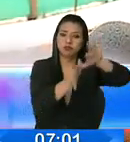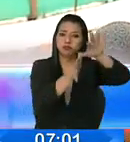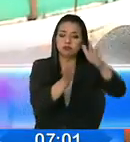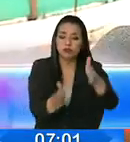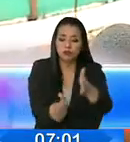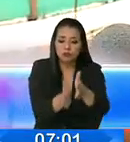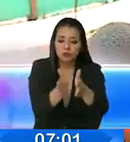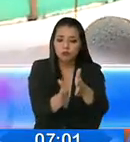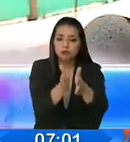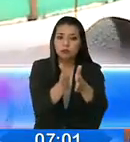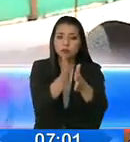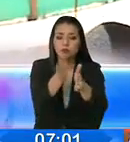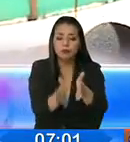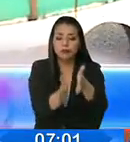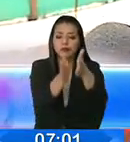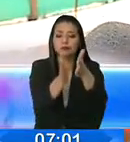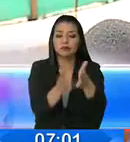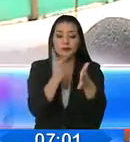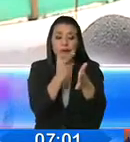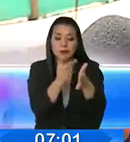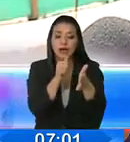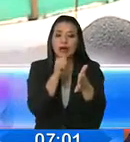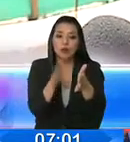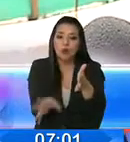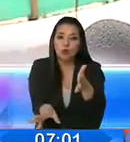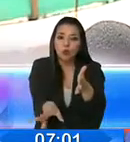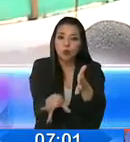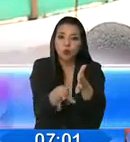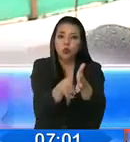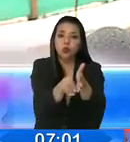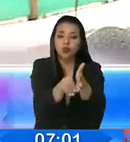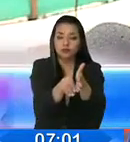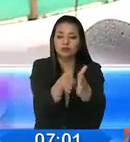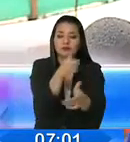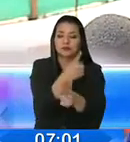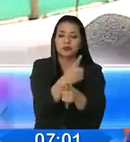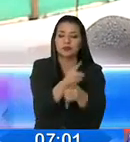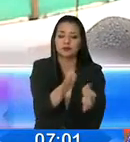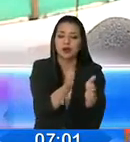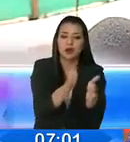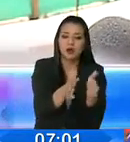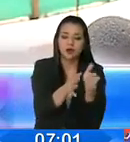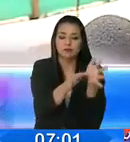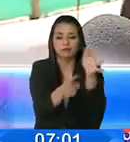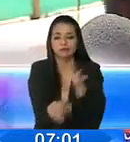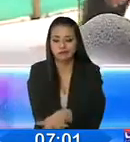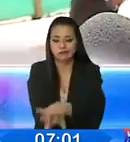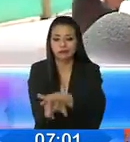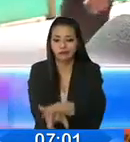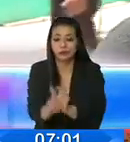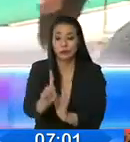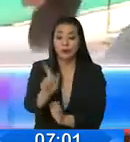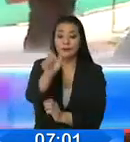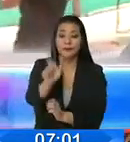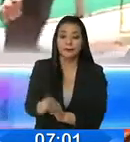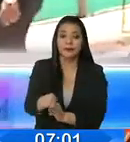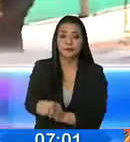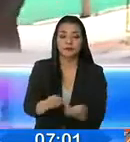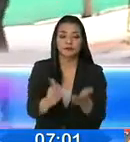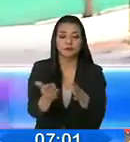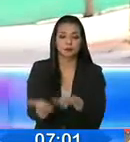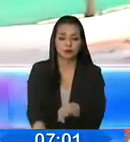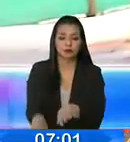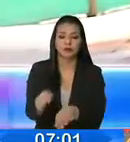que tiene un poco de filtraciones al interior. Tenemos lamentablemente la pérdida humana de una persona de